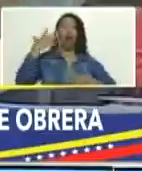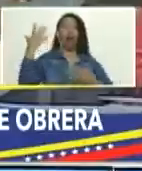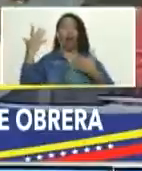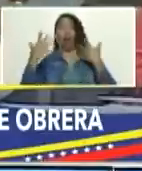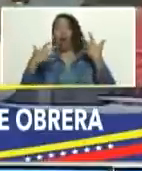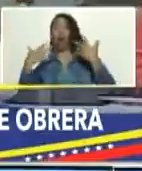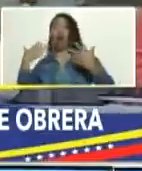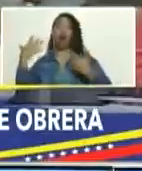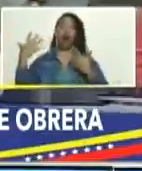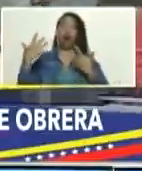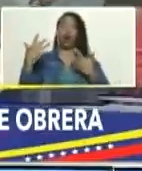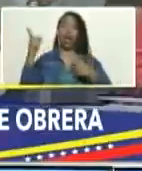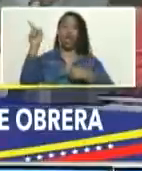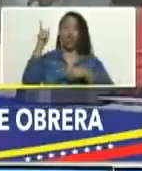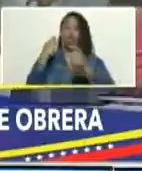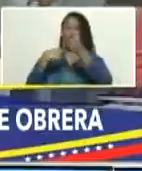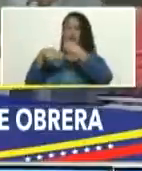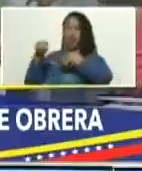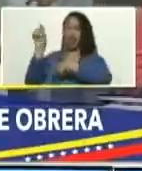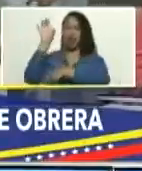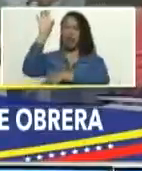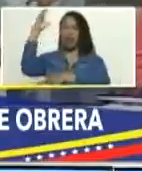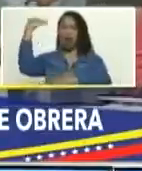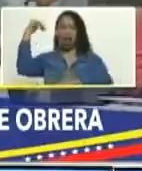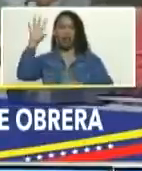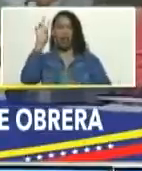Vendepatria, del 2015...